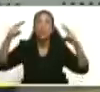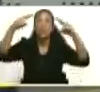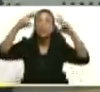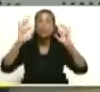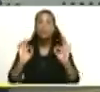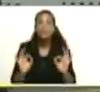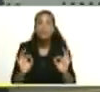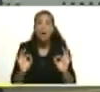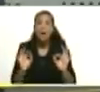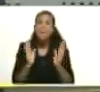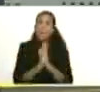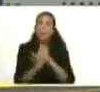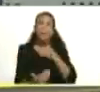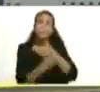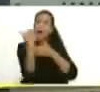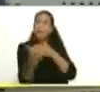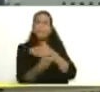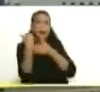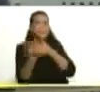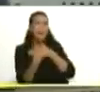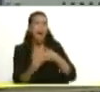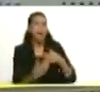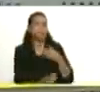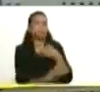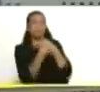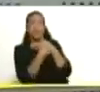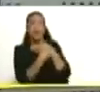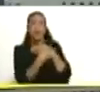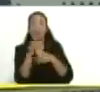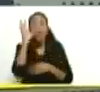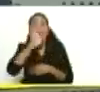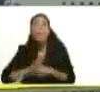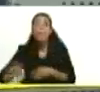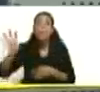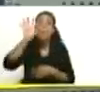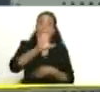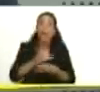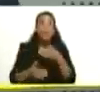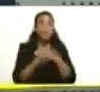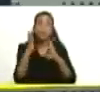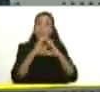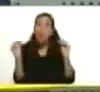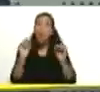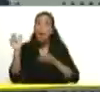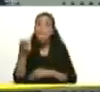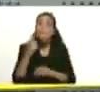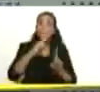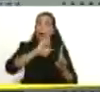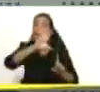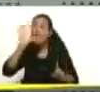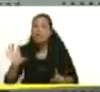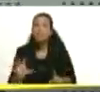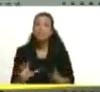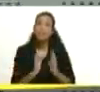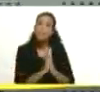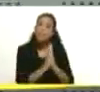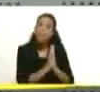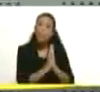que cesen las medidas coercitivas unilaterales contra los pueblos del mundo, contra todos los países del mundo.